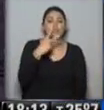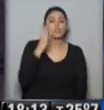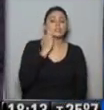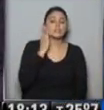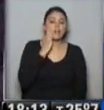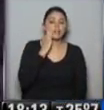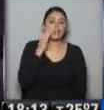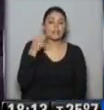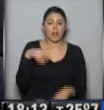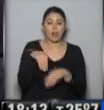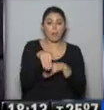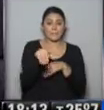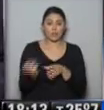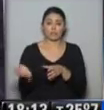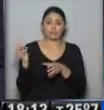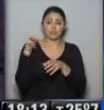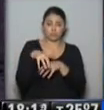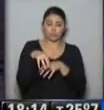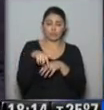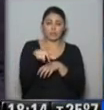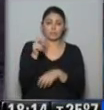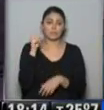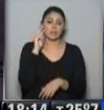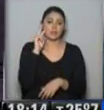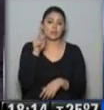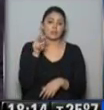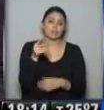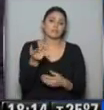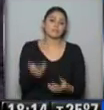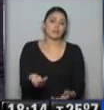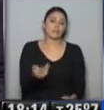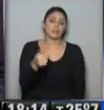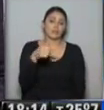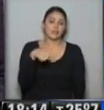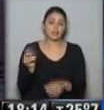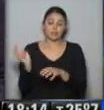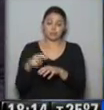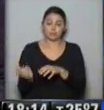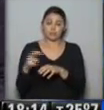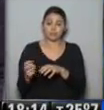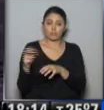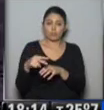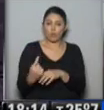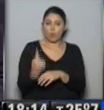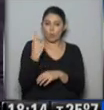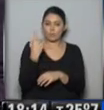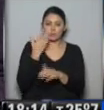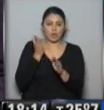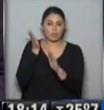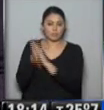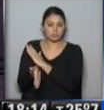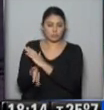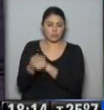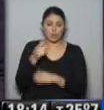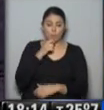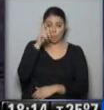se disponía a subir en micro para venir a ver el encuentro. Claro, dentro de los que subían había un prófugo de la justicia. Cuando